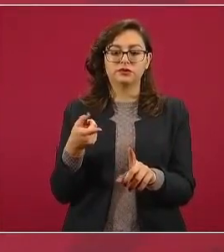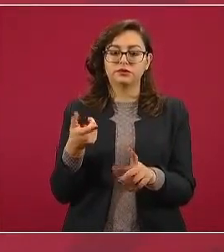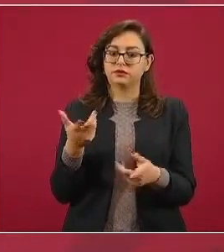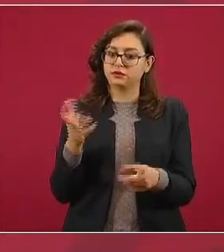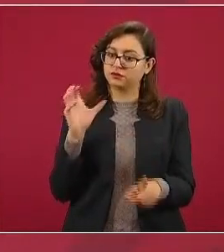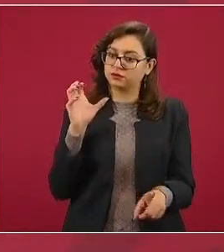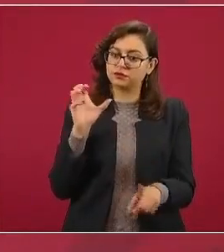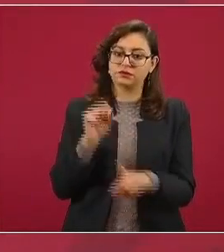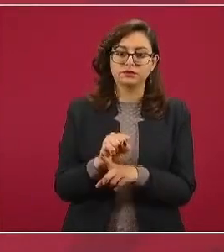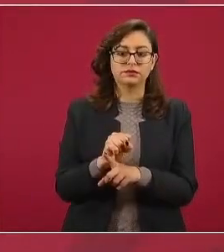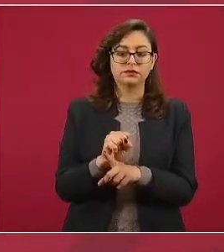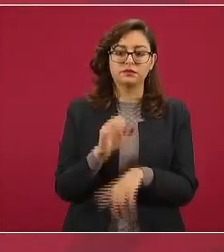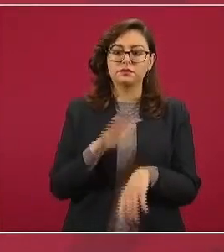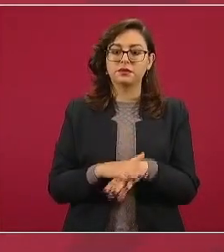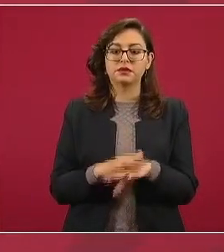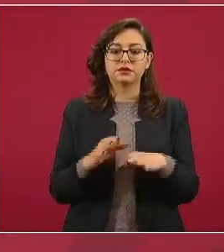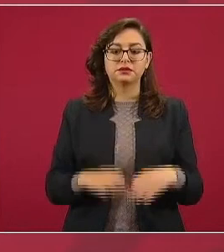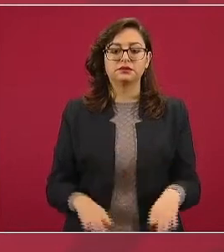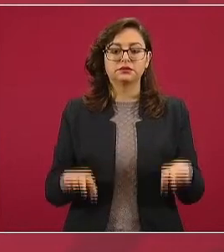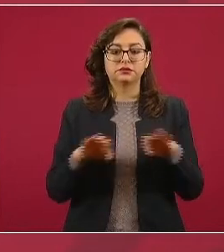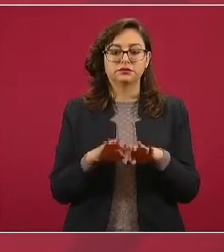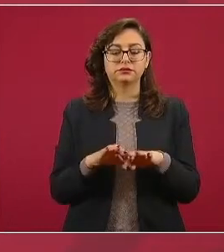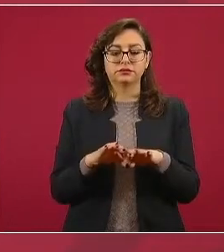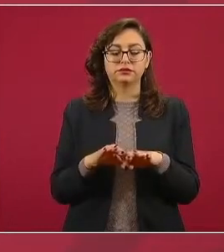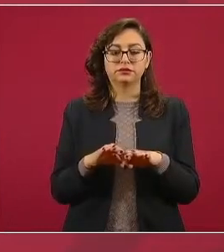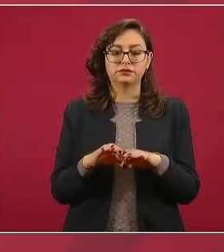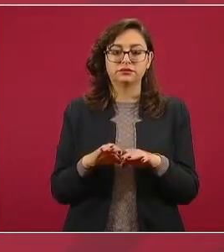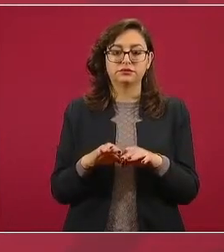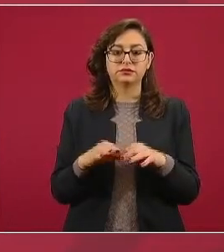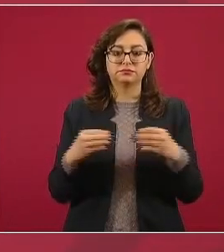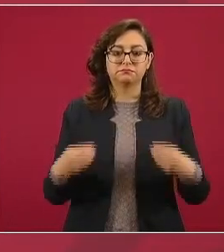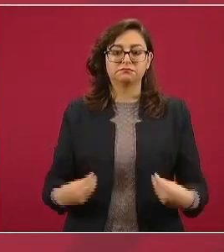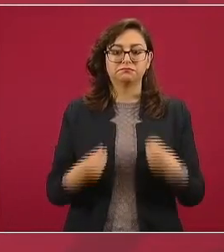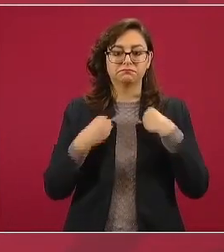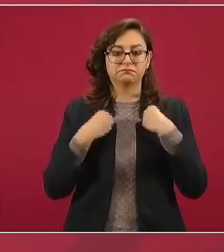principal de salvar vidas.